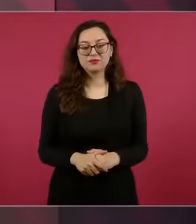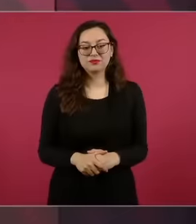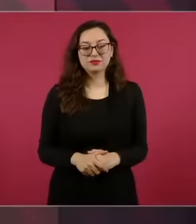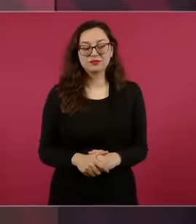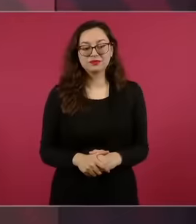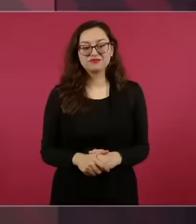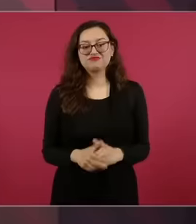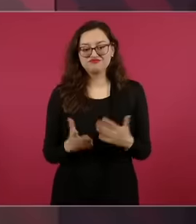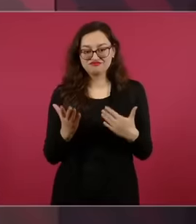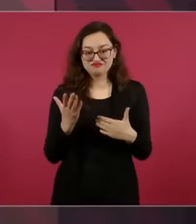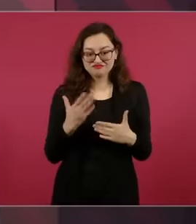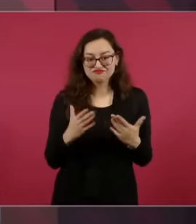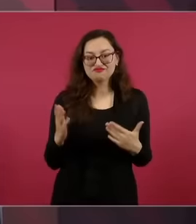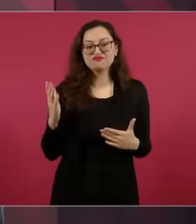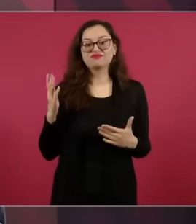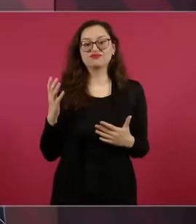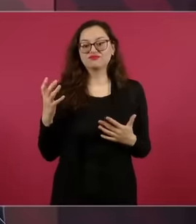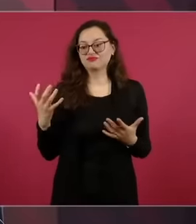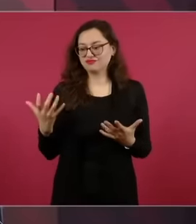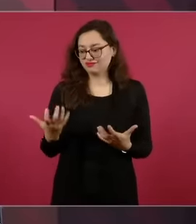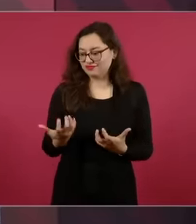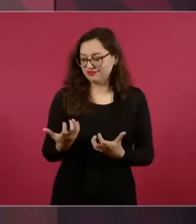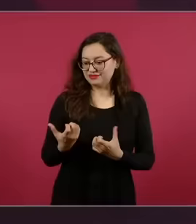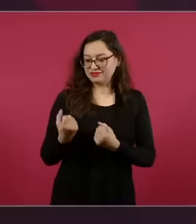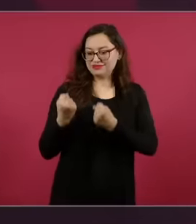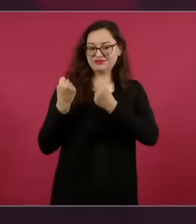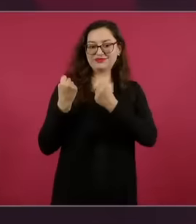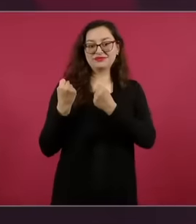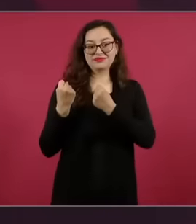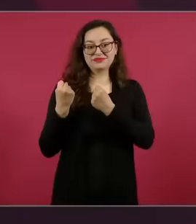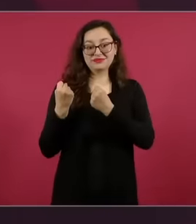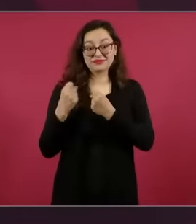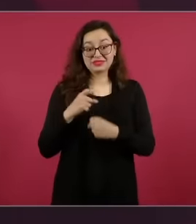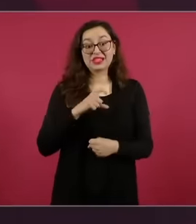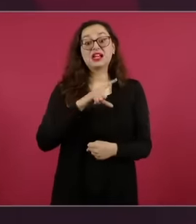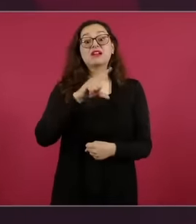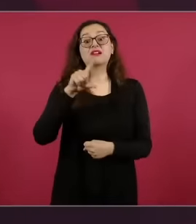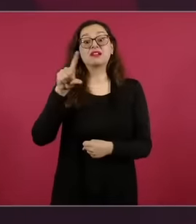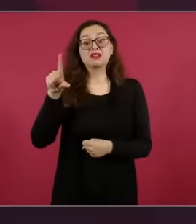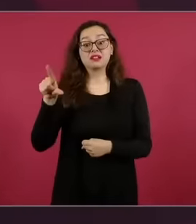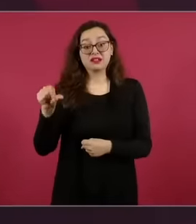salgo adelante, me sacan a flote, y luego que